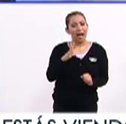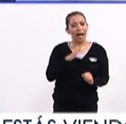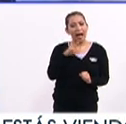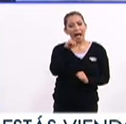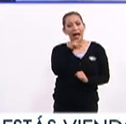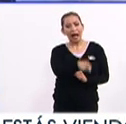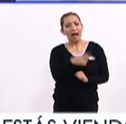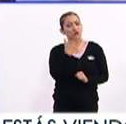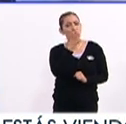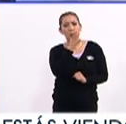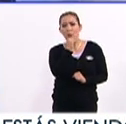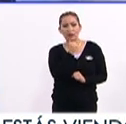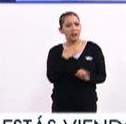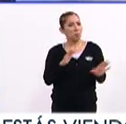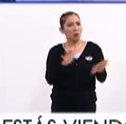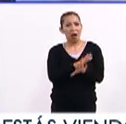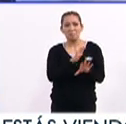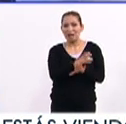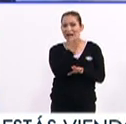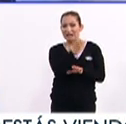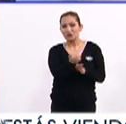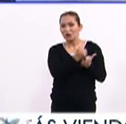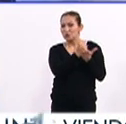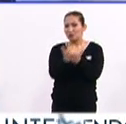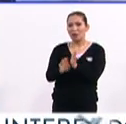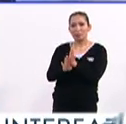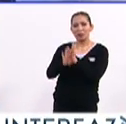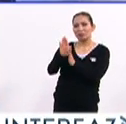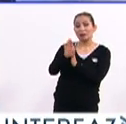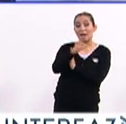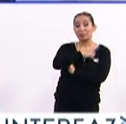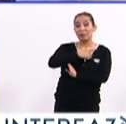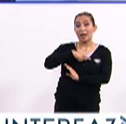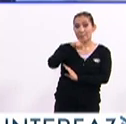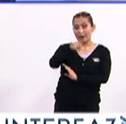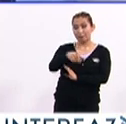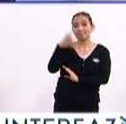instrumento insustituible para el desarrollo, que debería